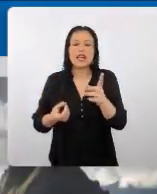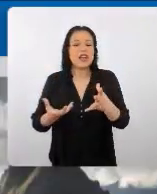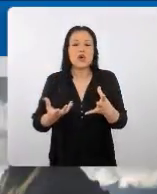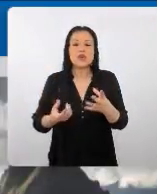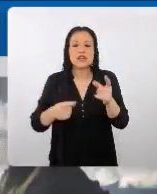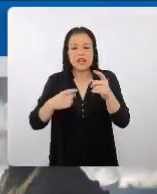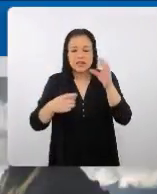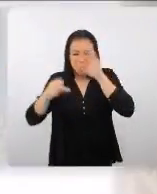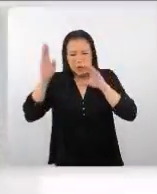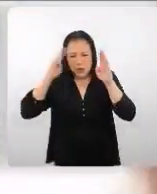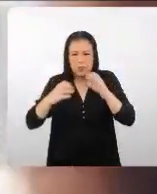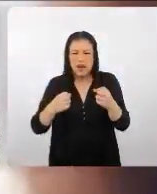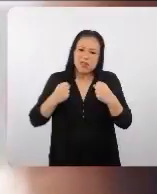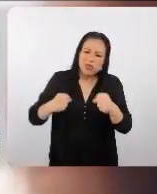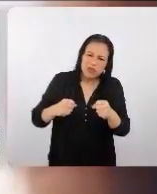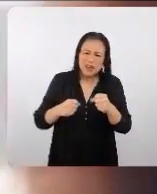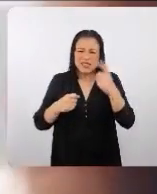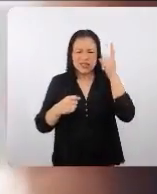preocupación.